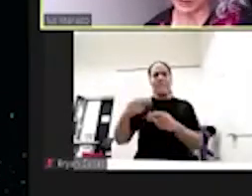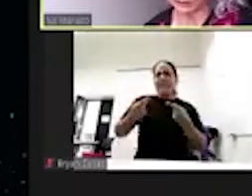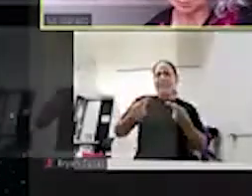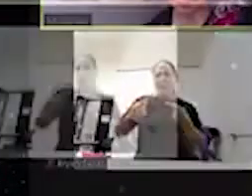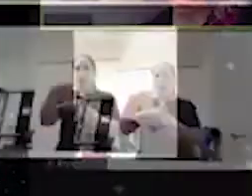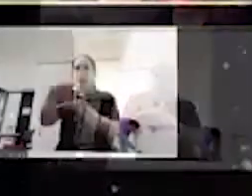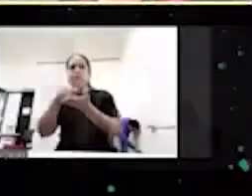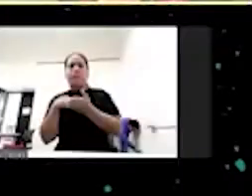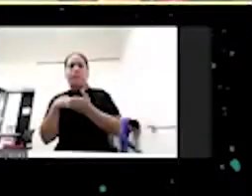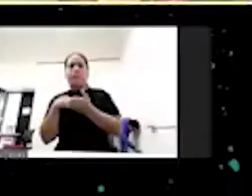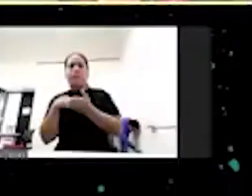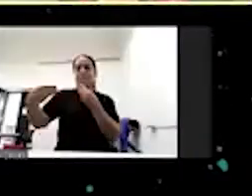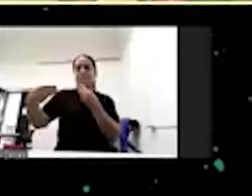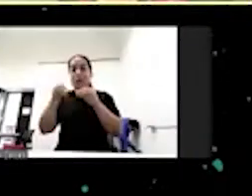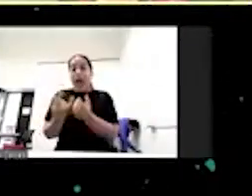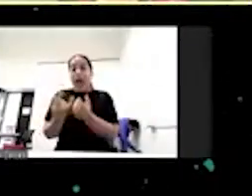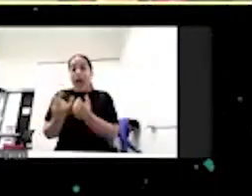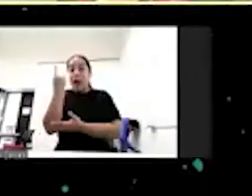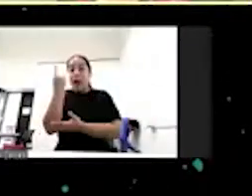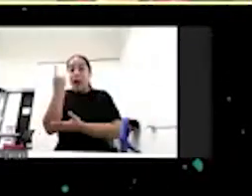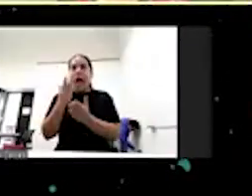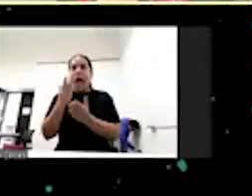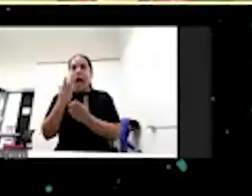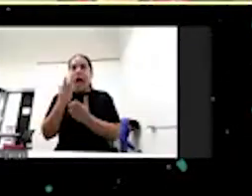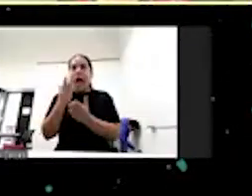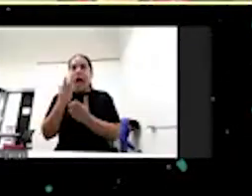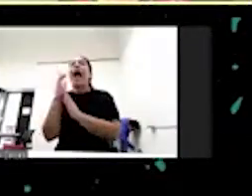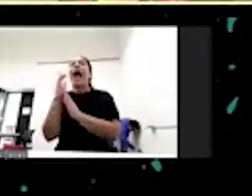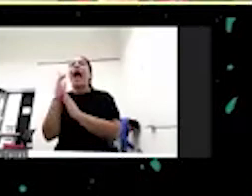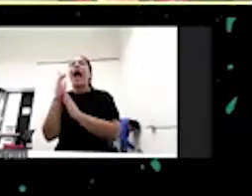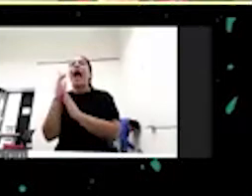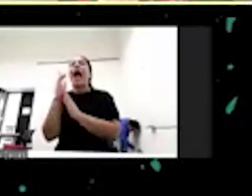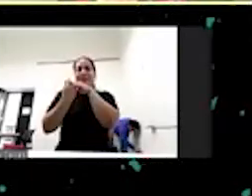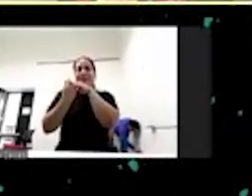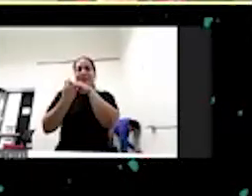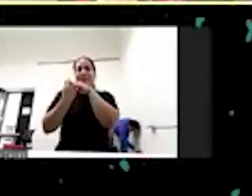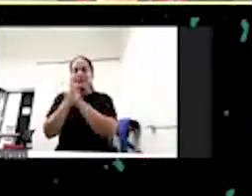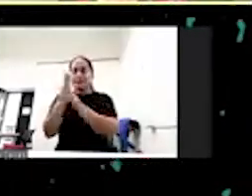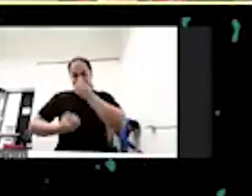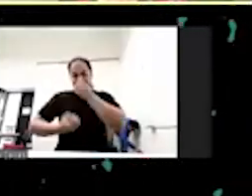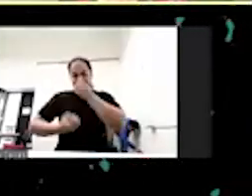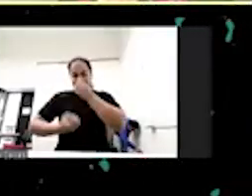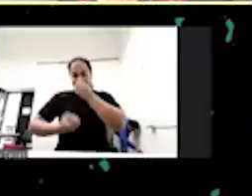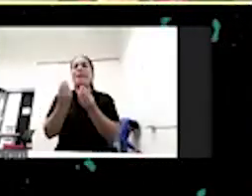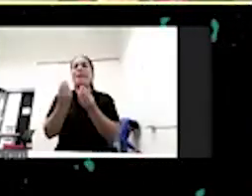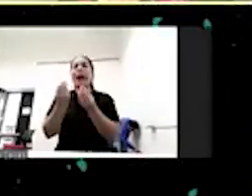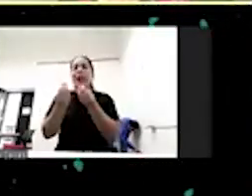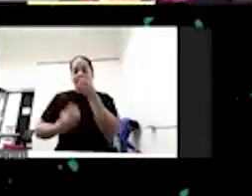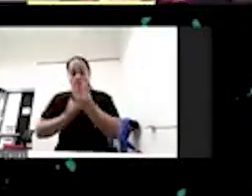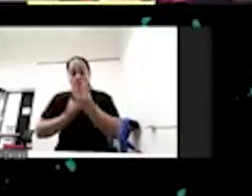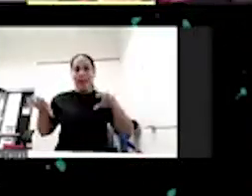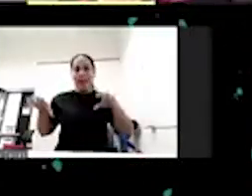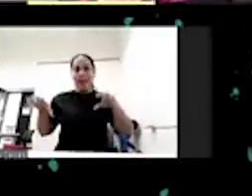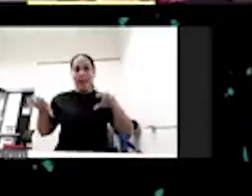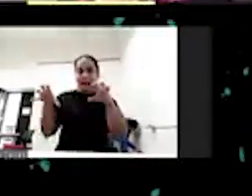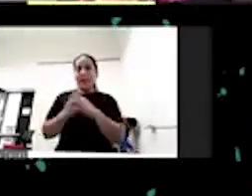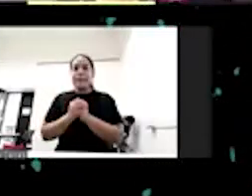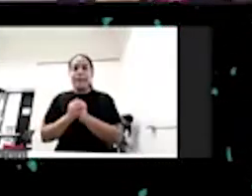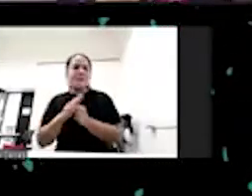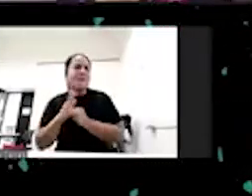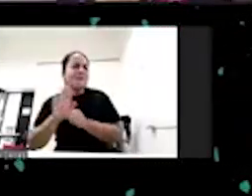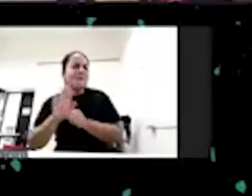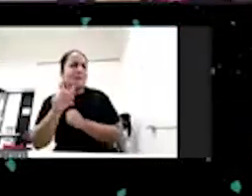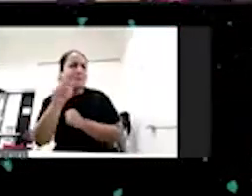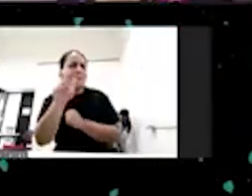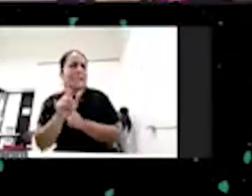es convocado. El deseo de crear, crear para actuar. ¿Luis Ángela? ¿Sí? Discúlpame,